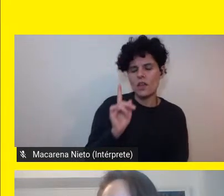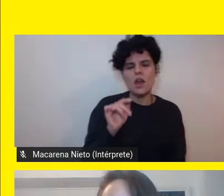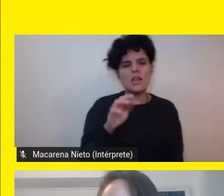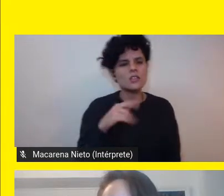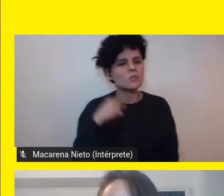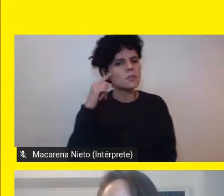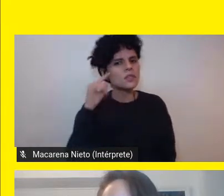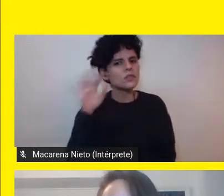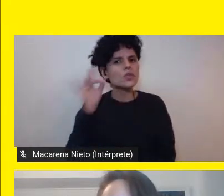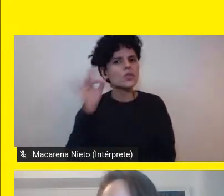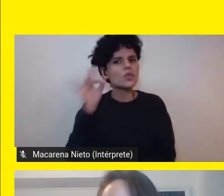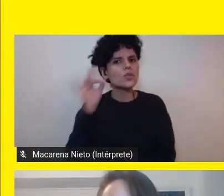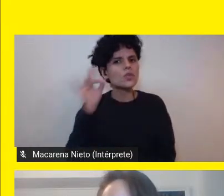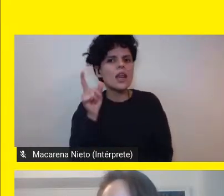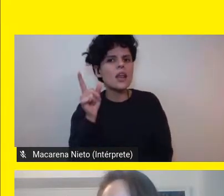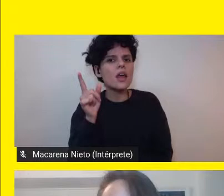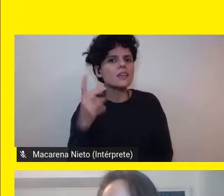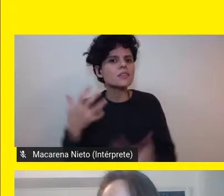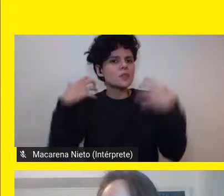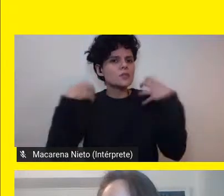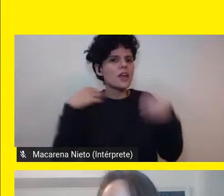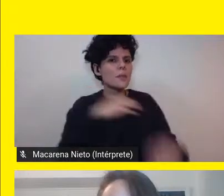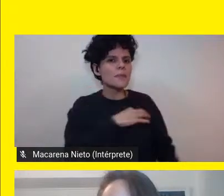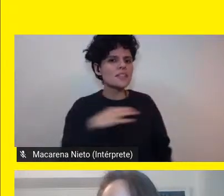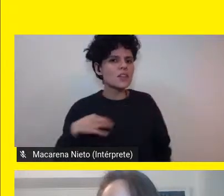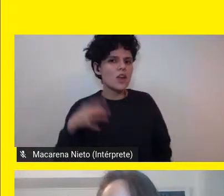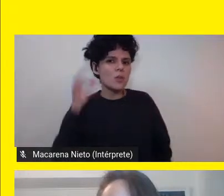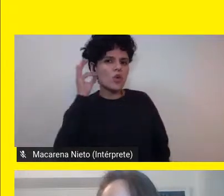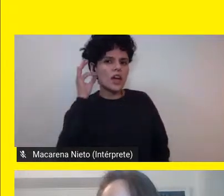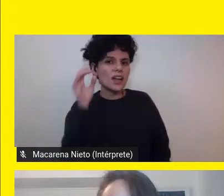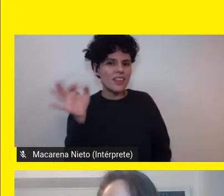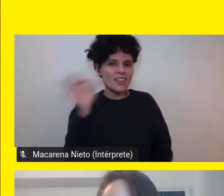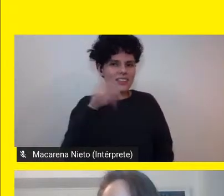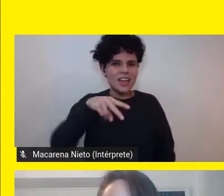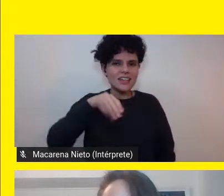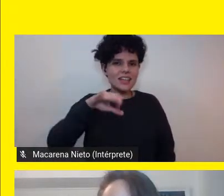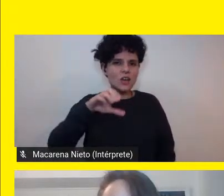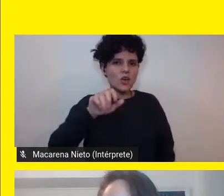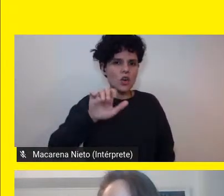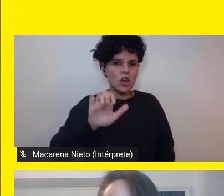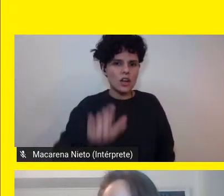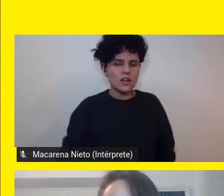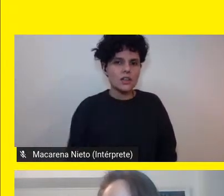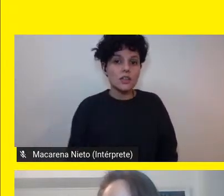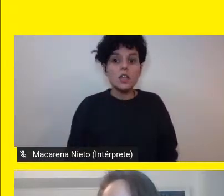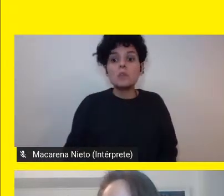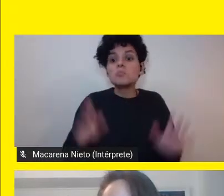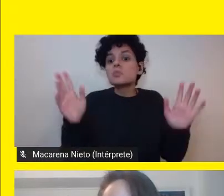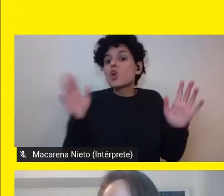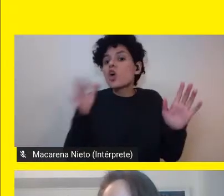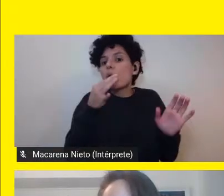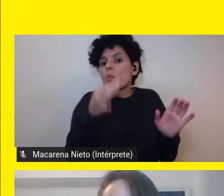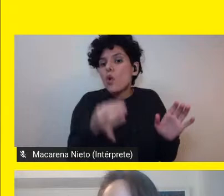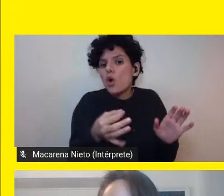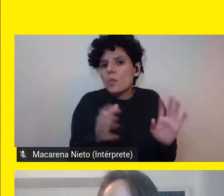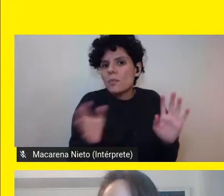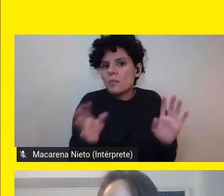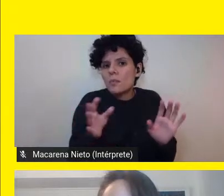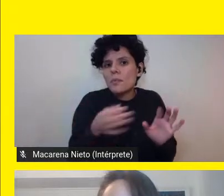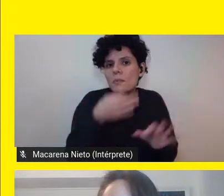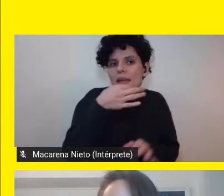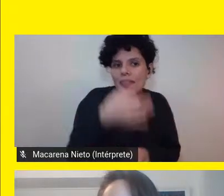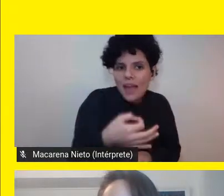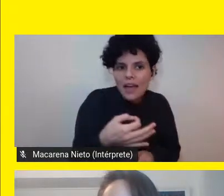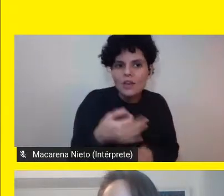del Ministerio de la Mujer. Se los dejo como comentario para hacerles